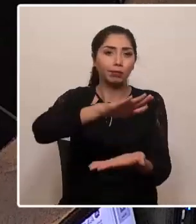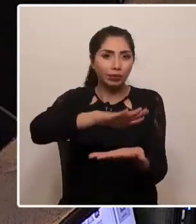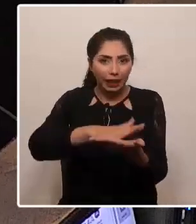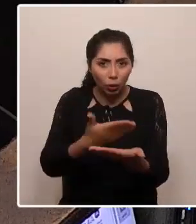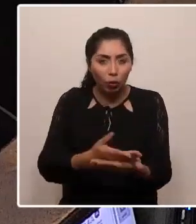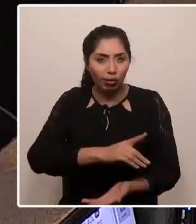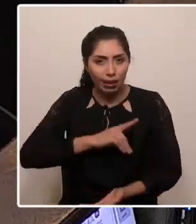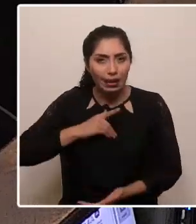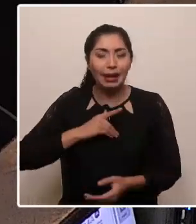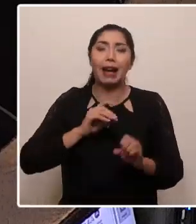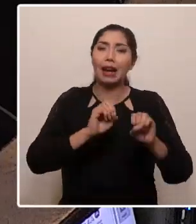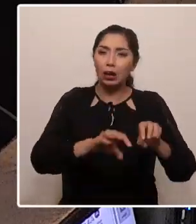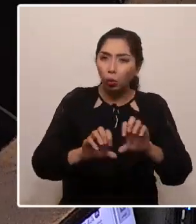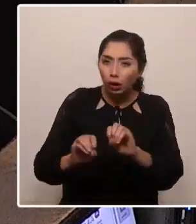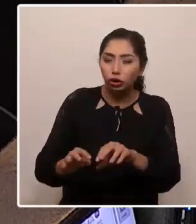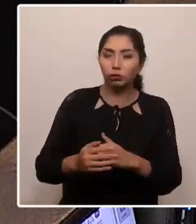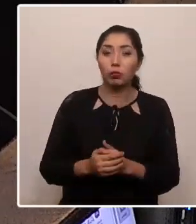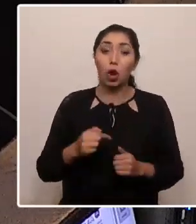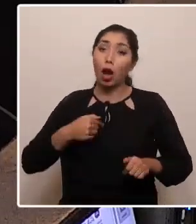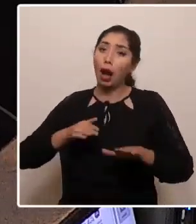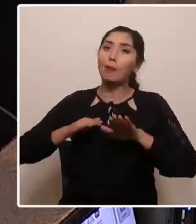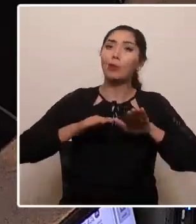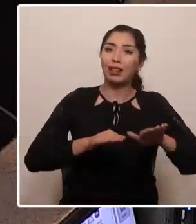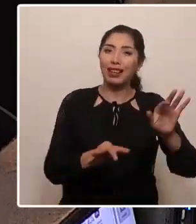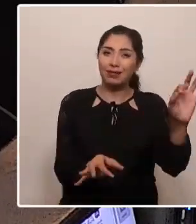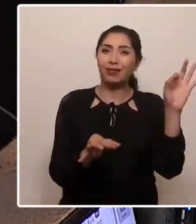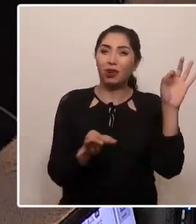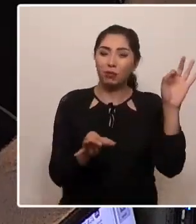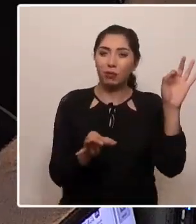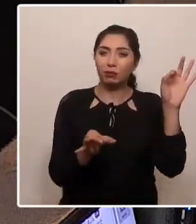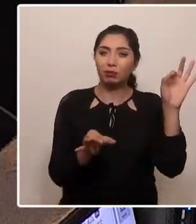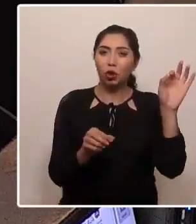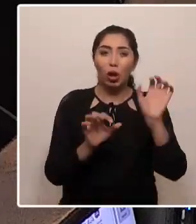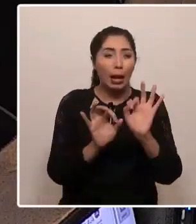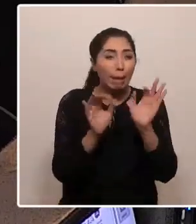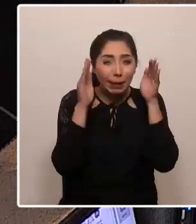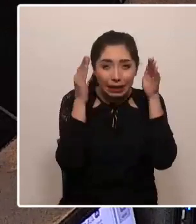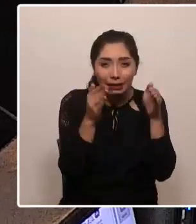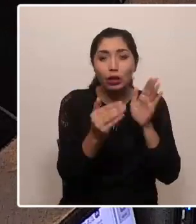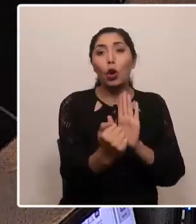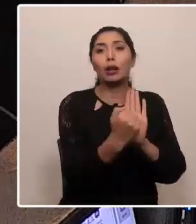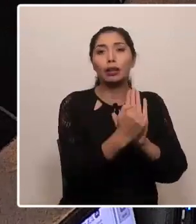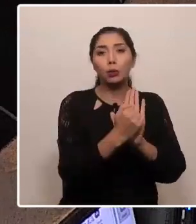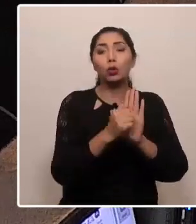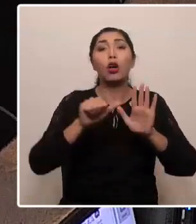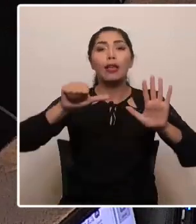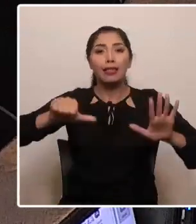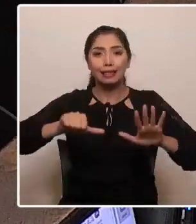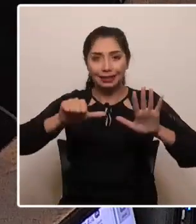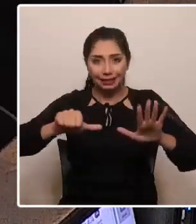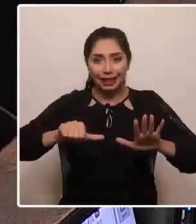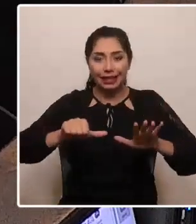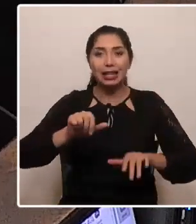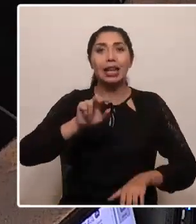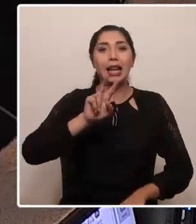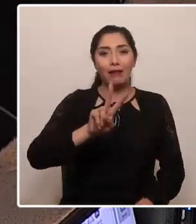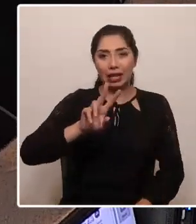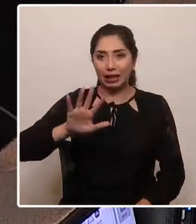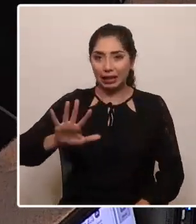la educación. Apoyaré el informe y me referiré en específico a los artículos 16 y